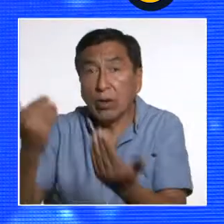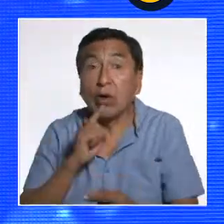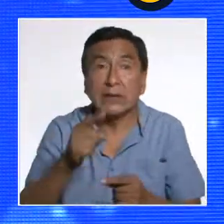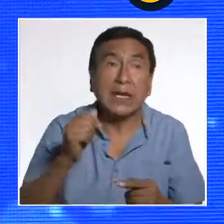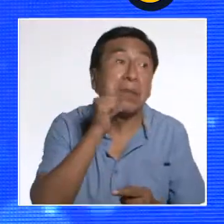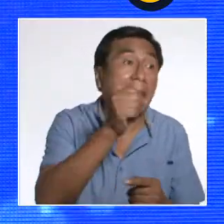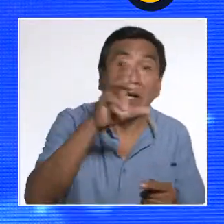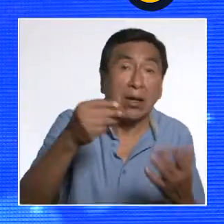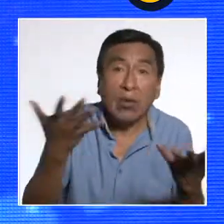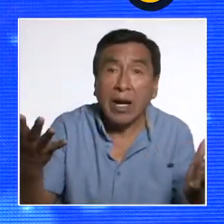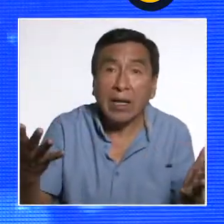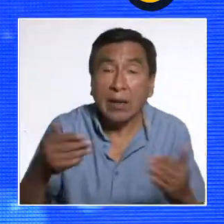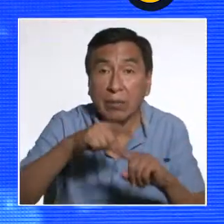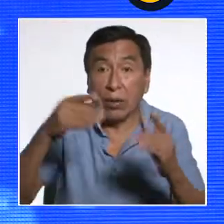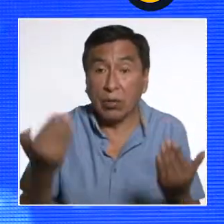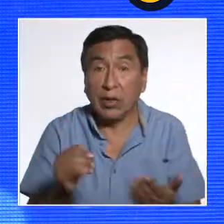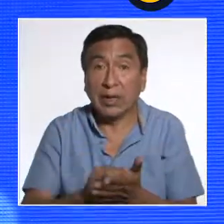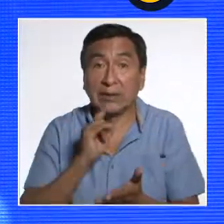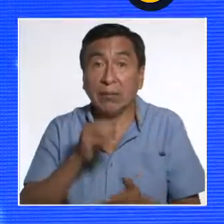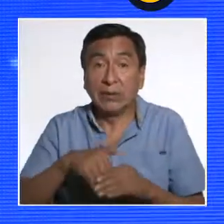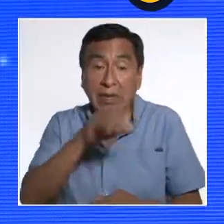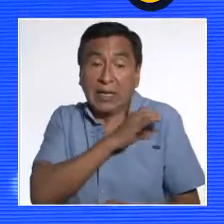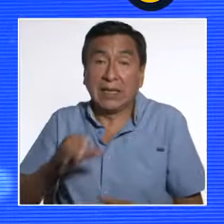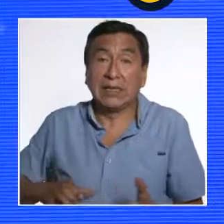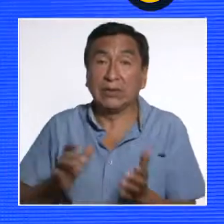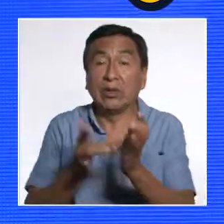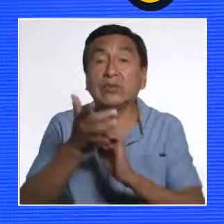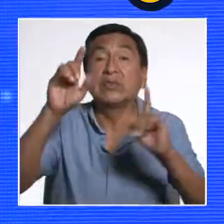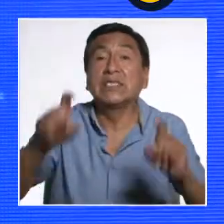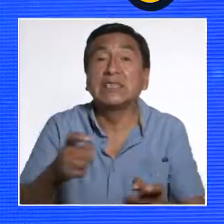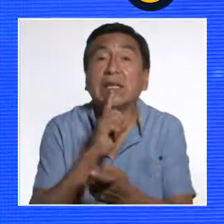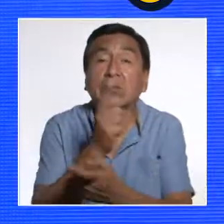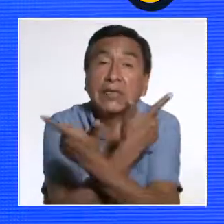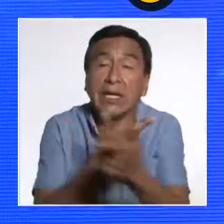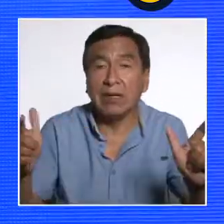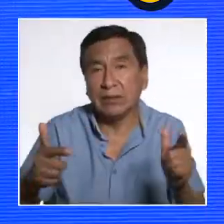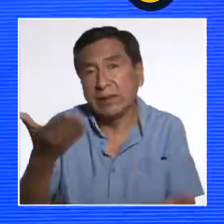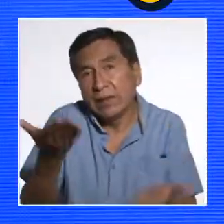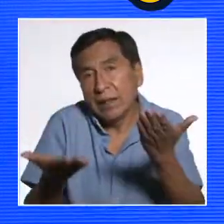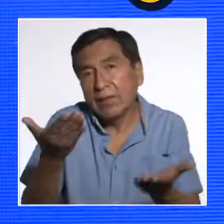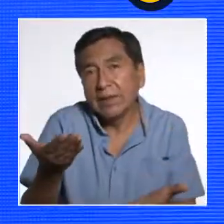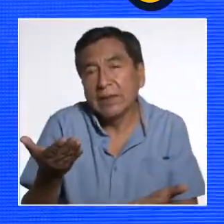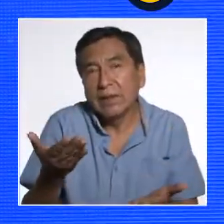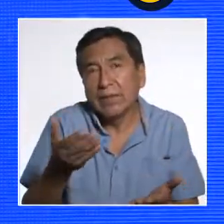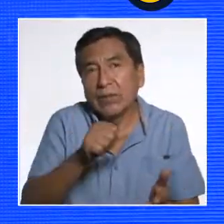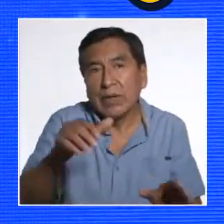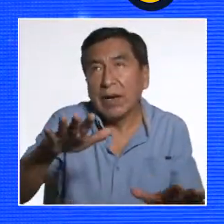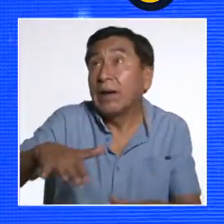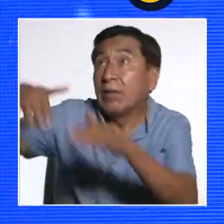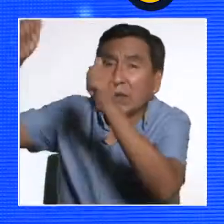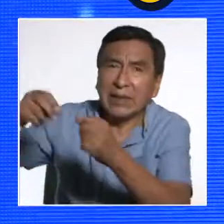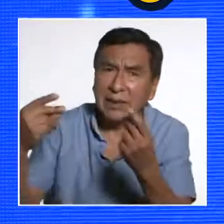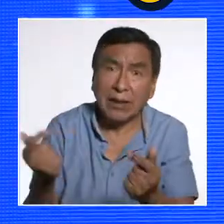Pero hoy que estamos en Cristo Jesús, necesitamos ser libres. Tal vez una partida rápida de un